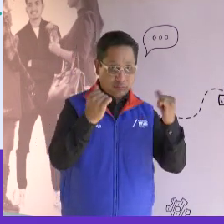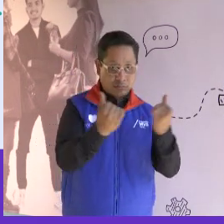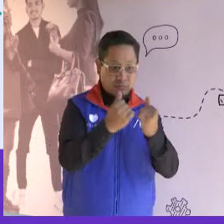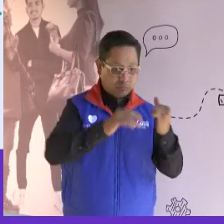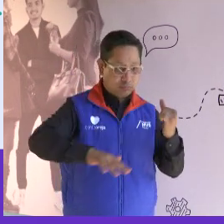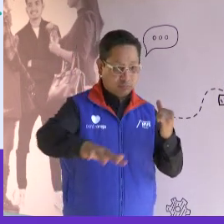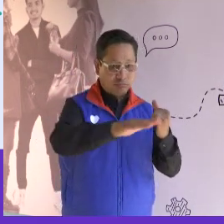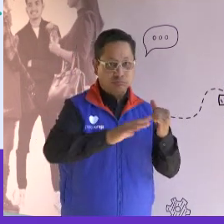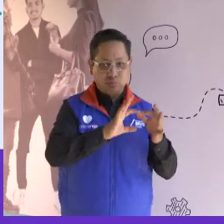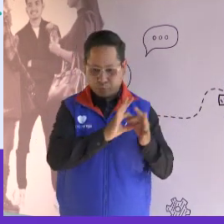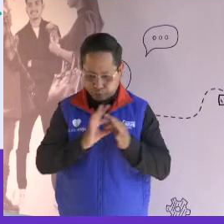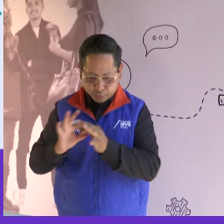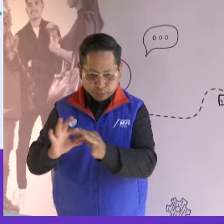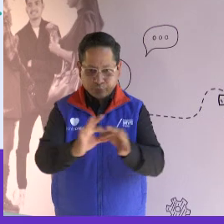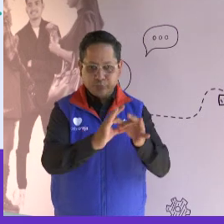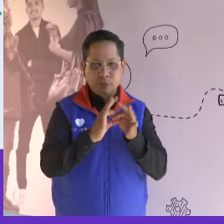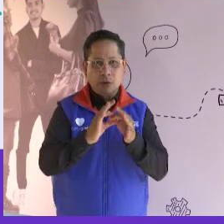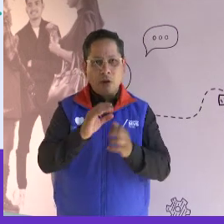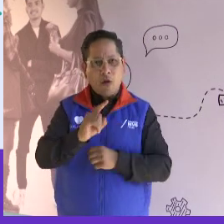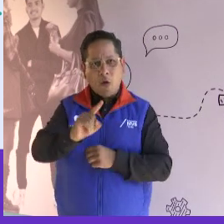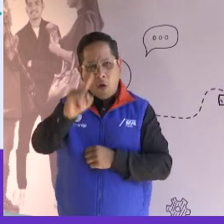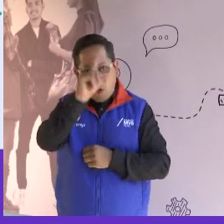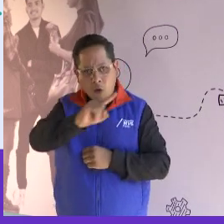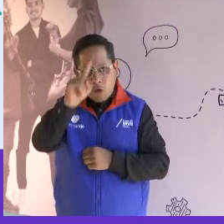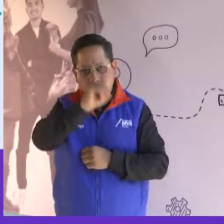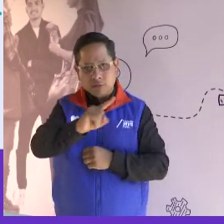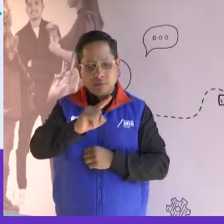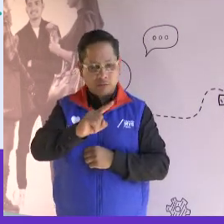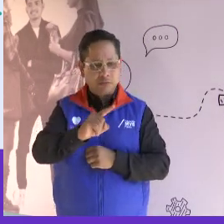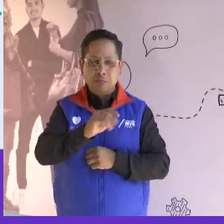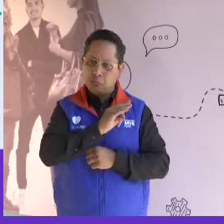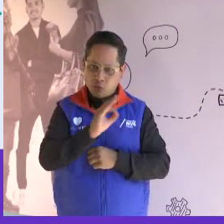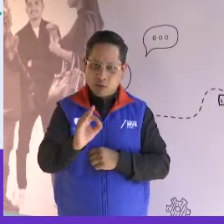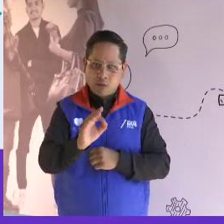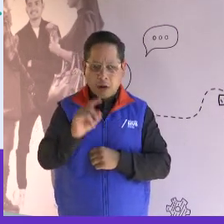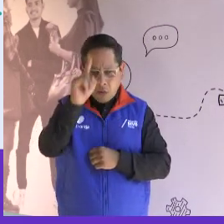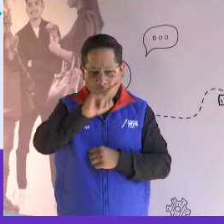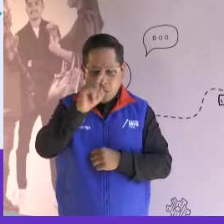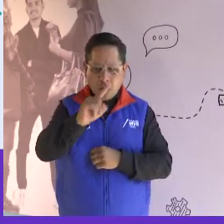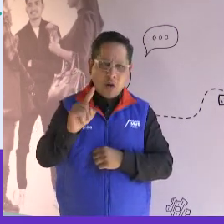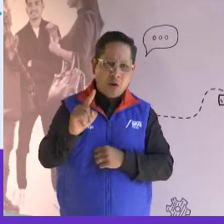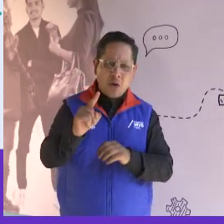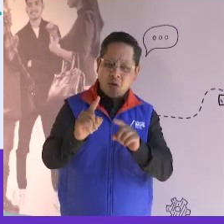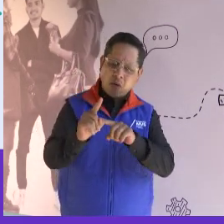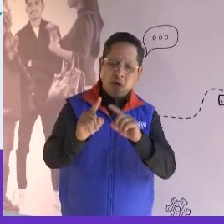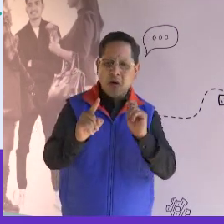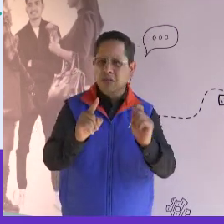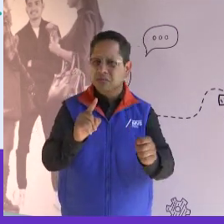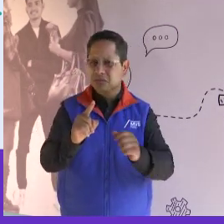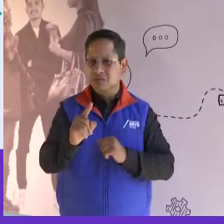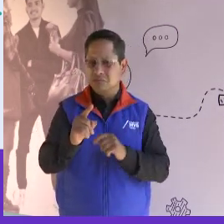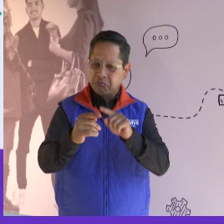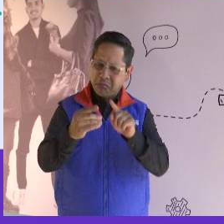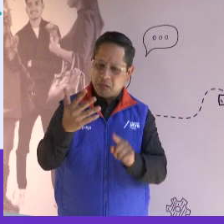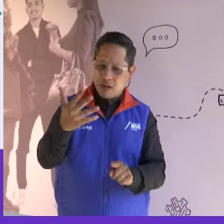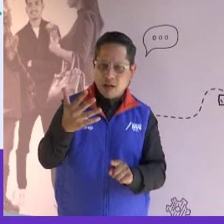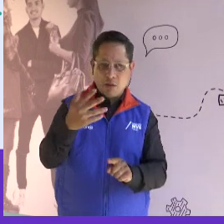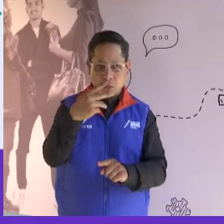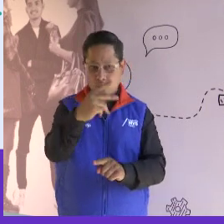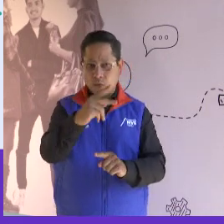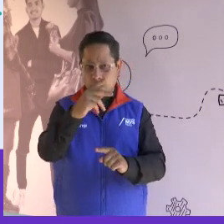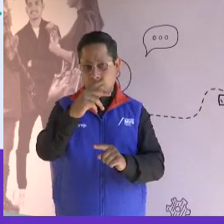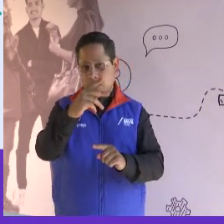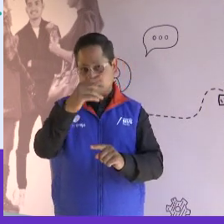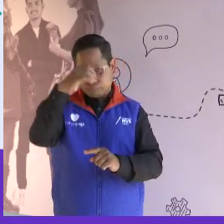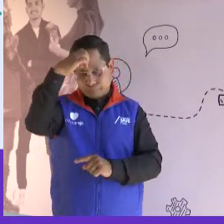para trabajar en red. Como ha comentado un poco David, no es fácil, es un tema bien complejo. Entonces, ¿qué recomendaciones a partir de vuestra experiencia? No sé si